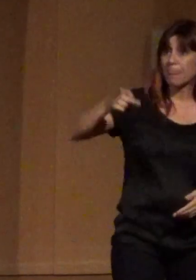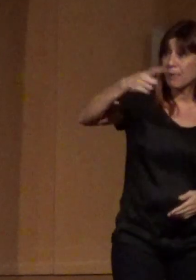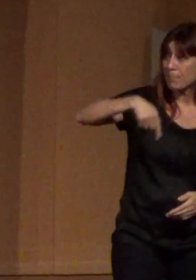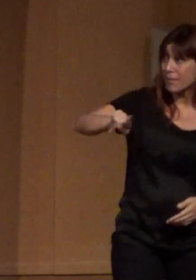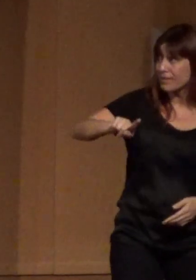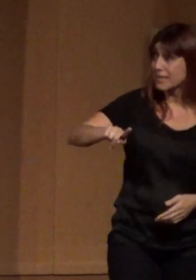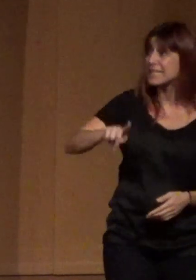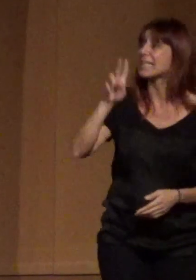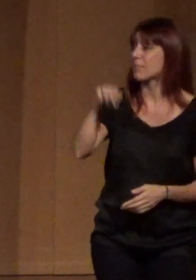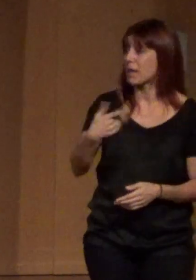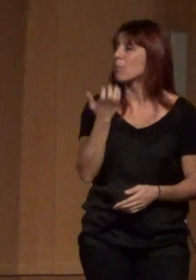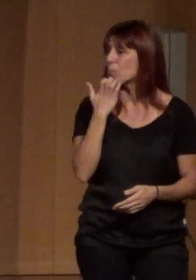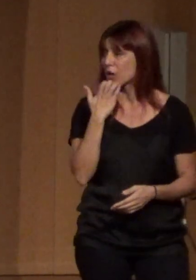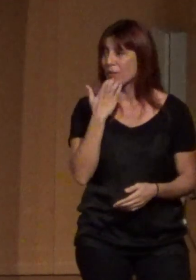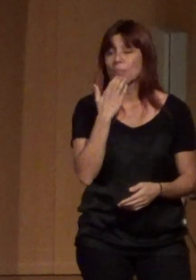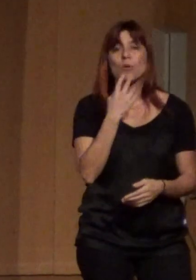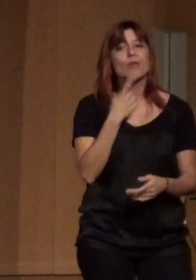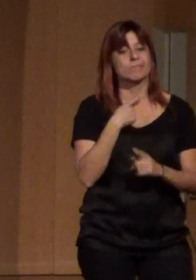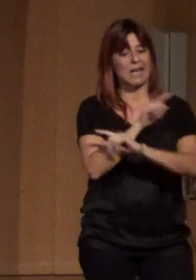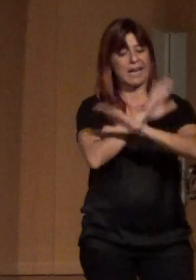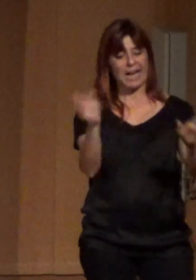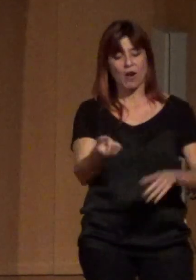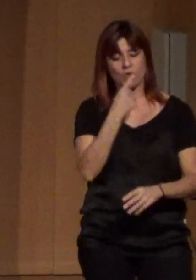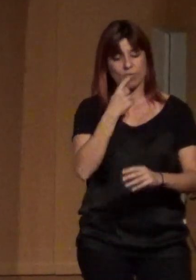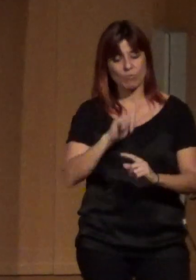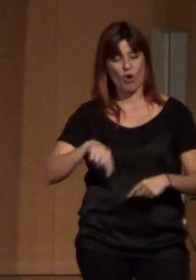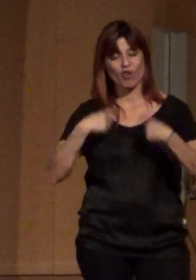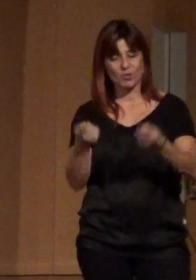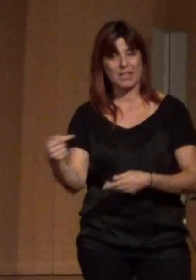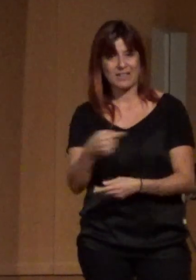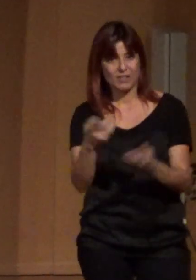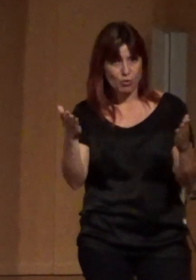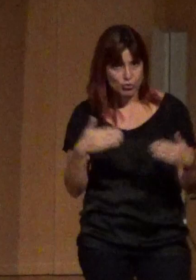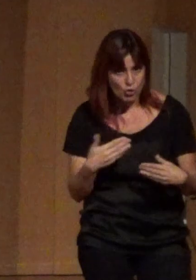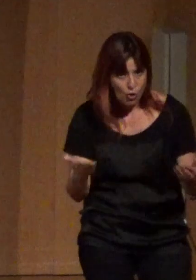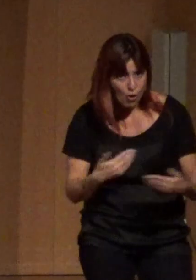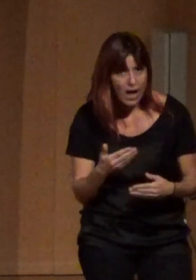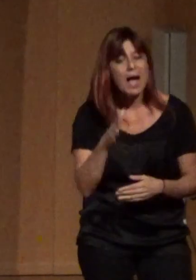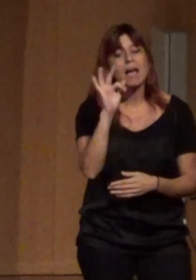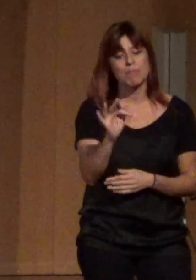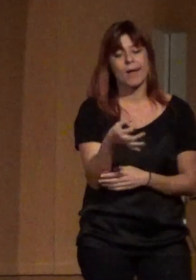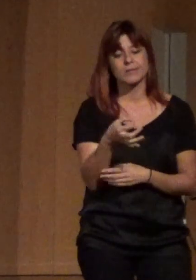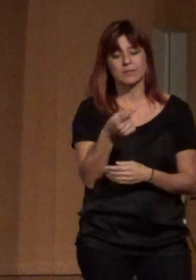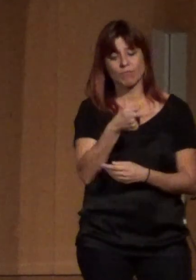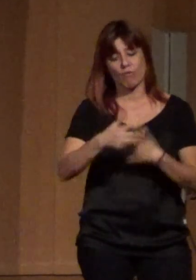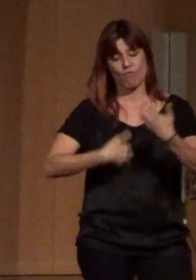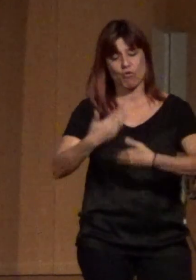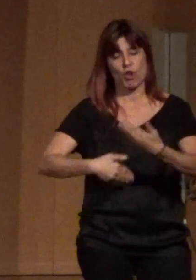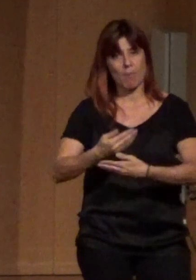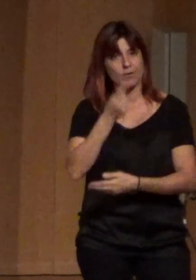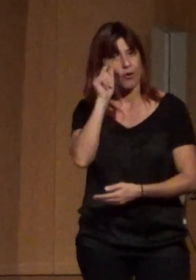no sea caro el fármaco, que no tenga efectos adversos, que sea fácil de actividad y que sea económicamente pues rentable, ¿no? Entonces aquí tenemos los